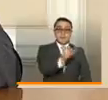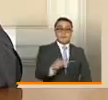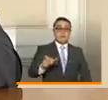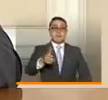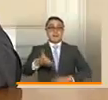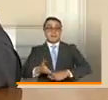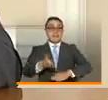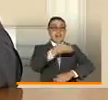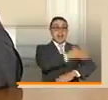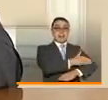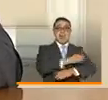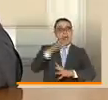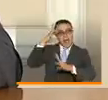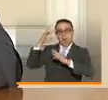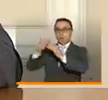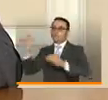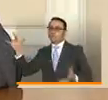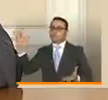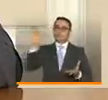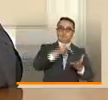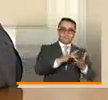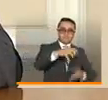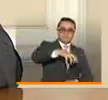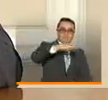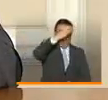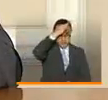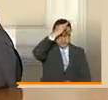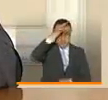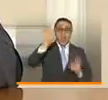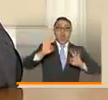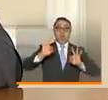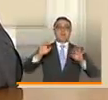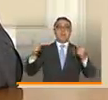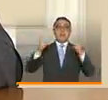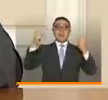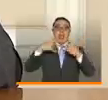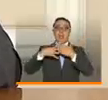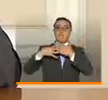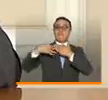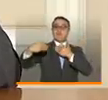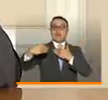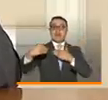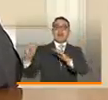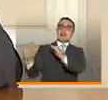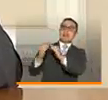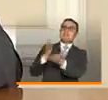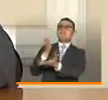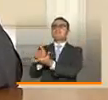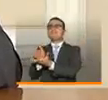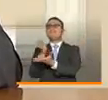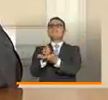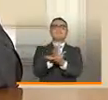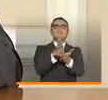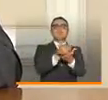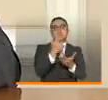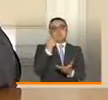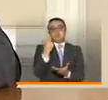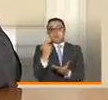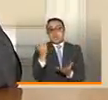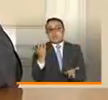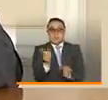dentro de instituciones, pero también podríamos tener campañas en campo, búsquedas domiciliarias, en algunos casos